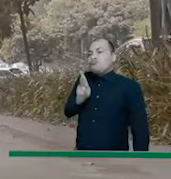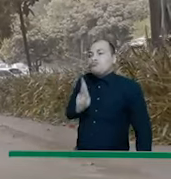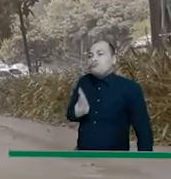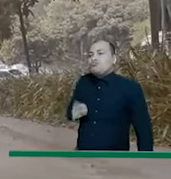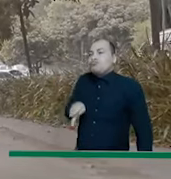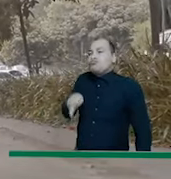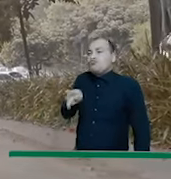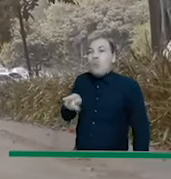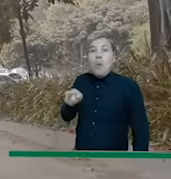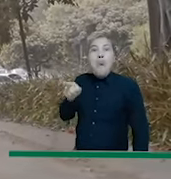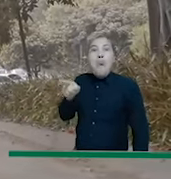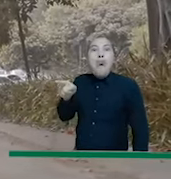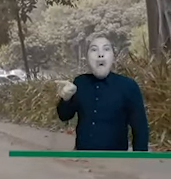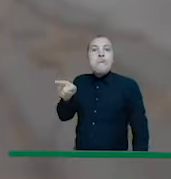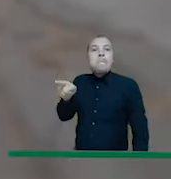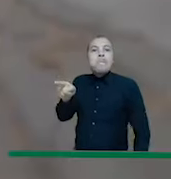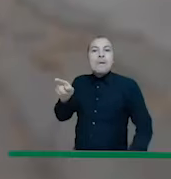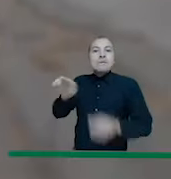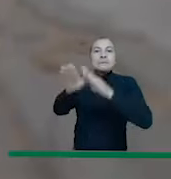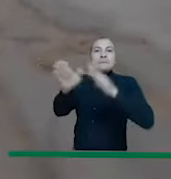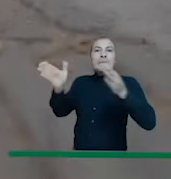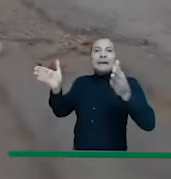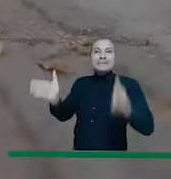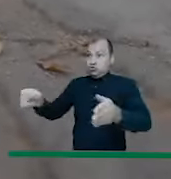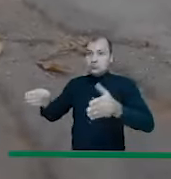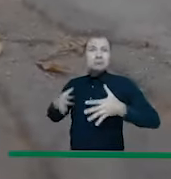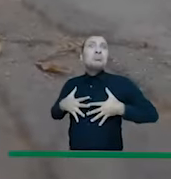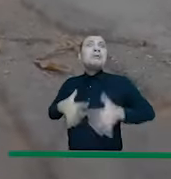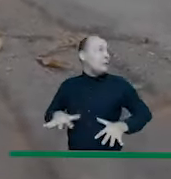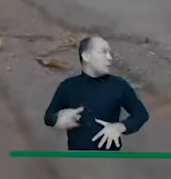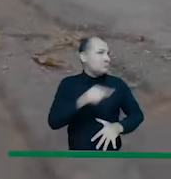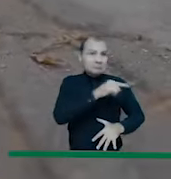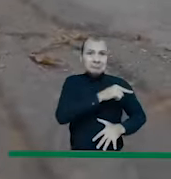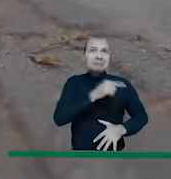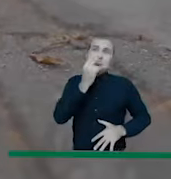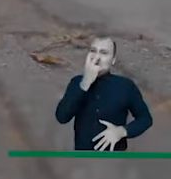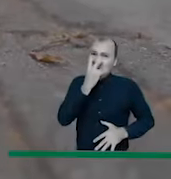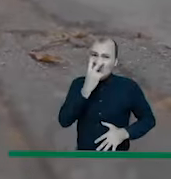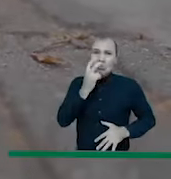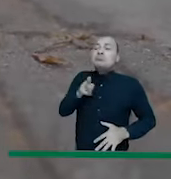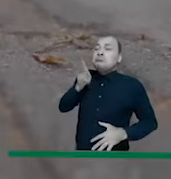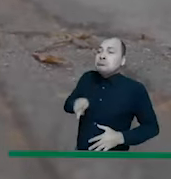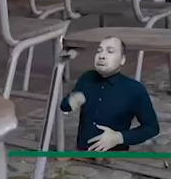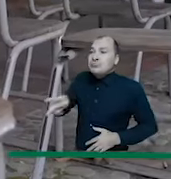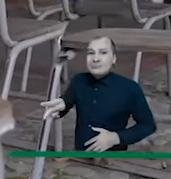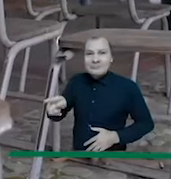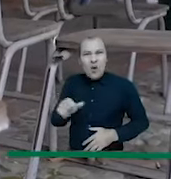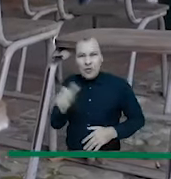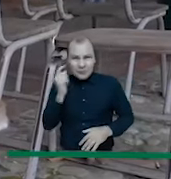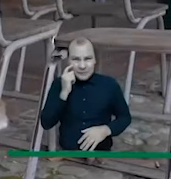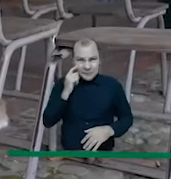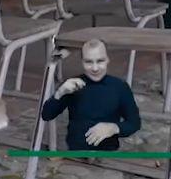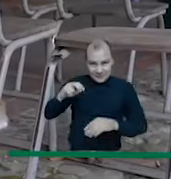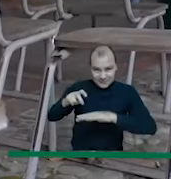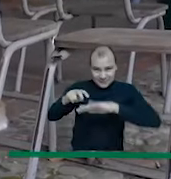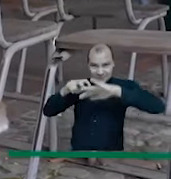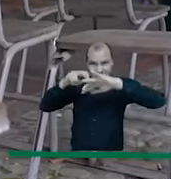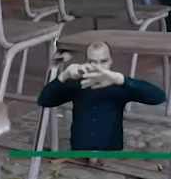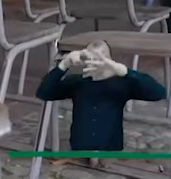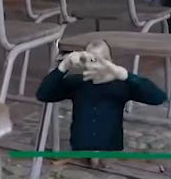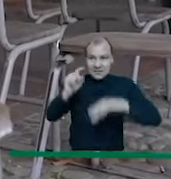Aparecen pasamanos en distintas infraestructuras. en una mesa se encuentra obstruyendo un camino que podrá